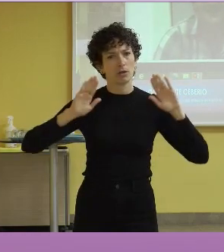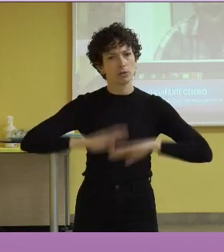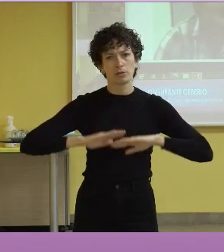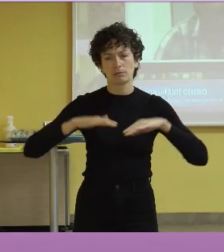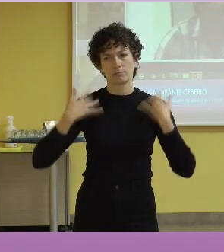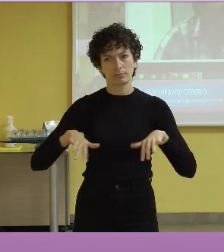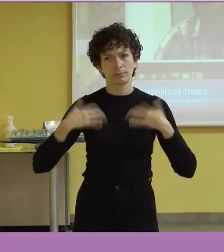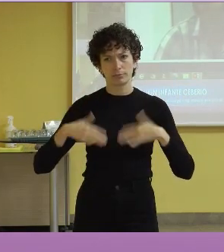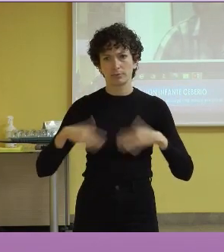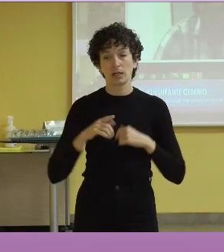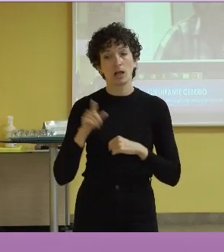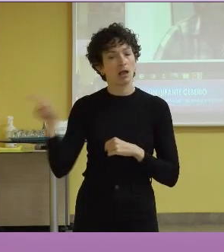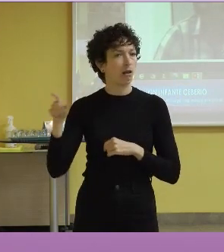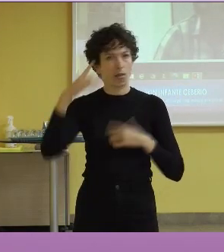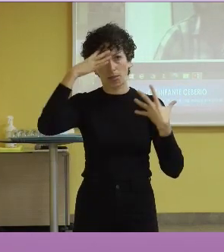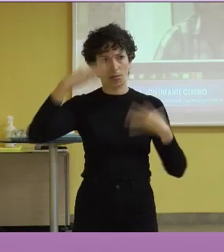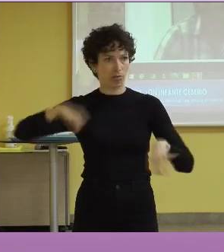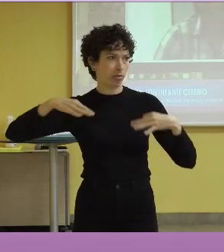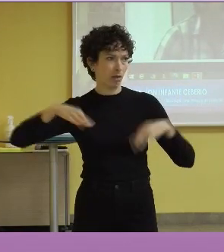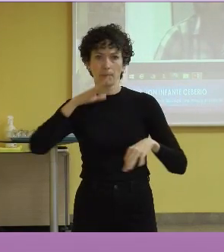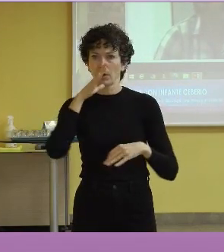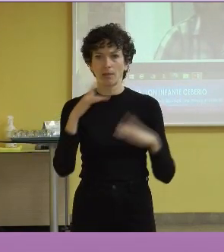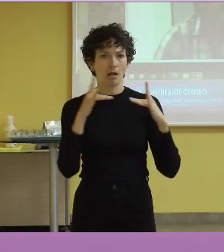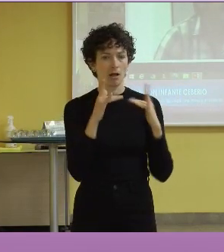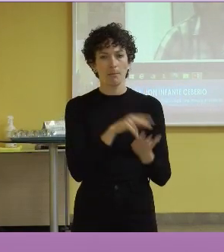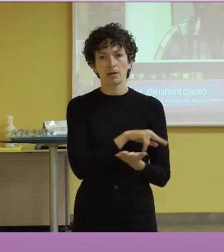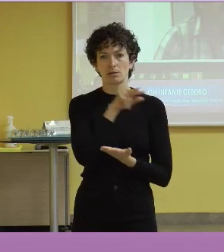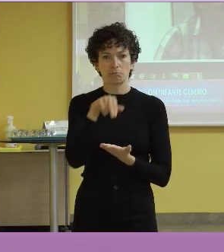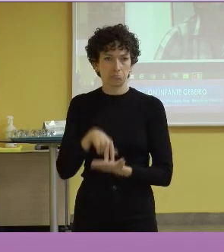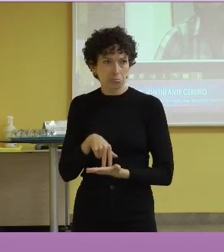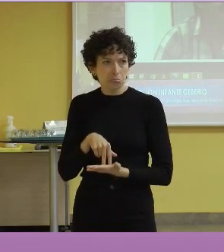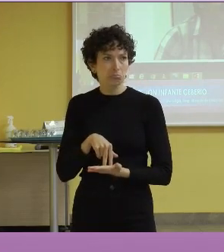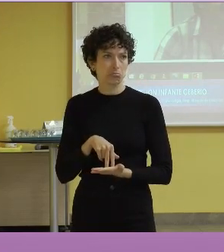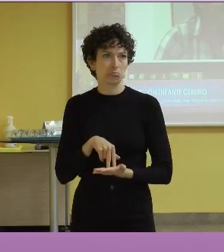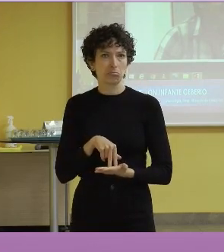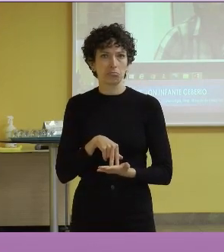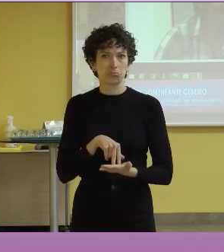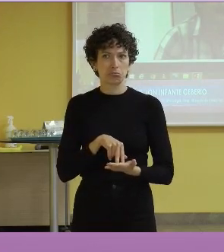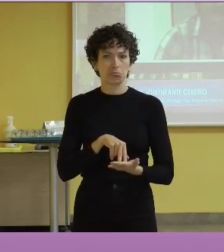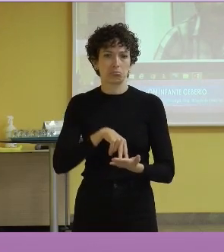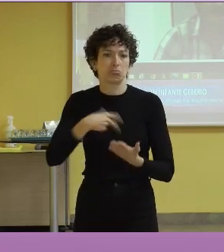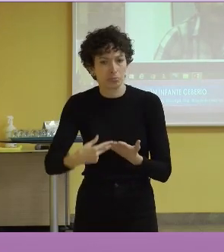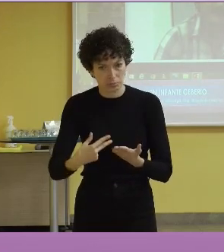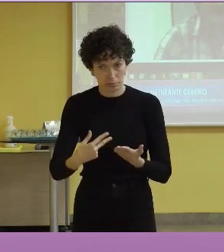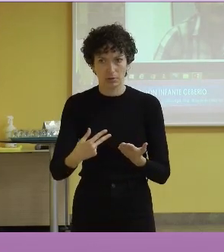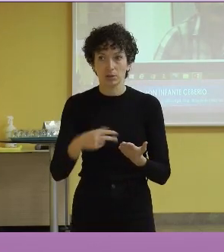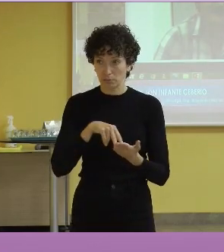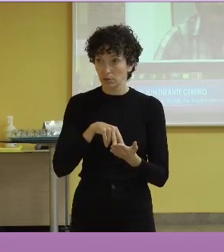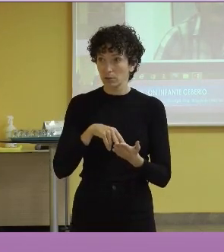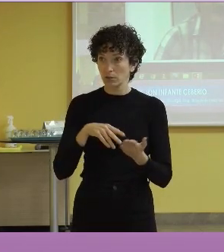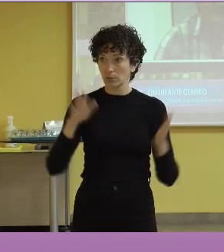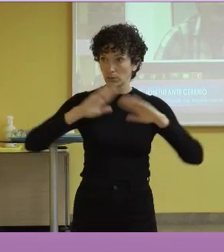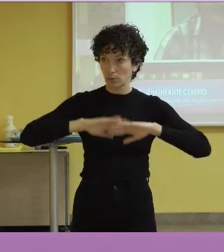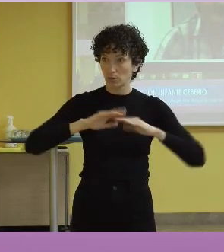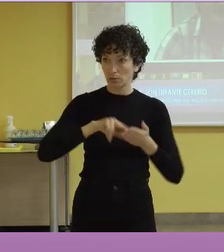No se entera porque él igual se levanta de la cama, según se ha caído, se levanta. O sea, se cae en sueños